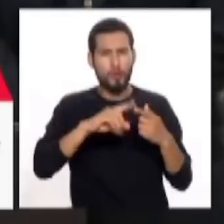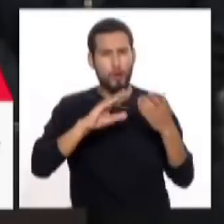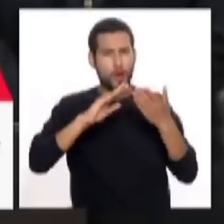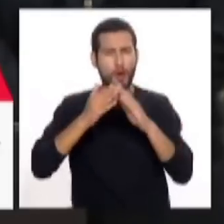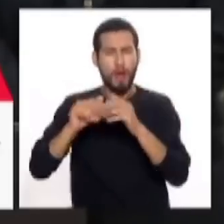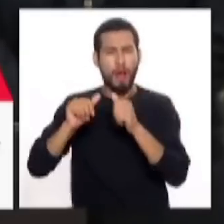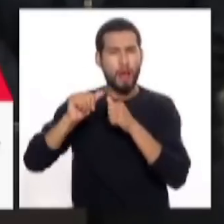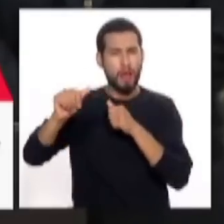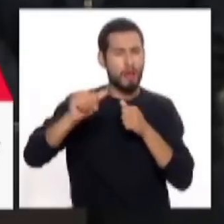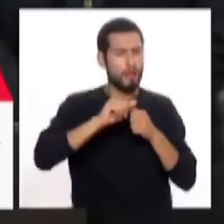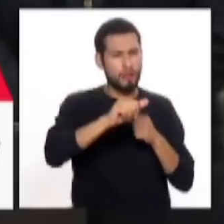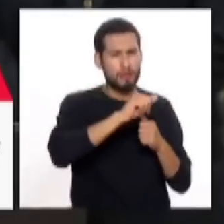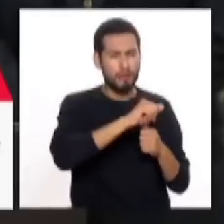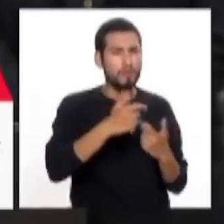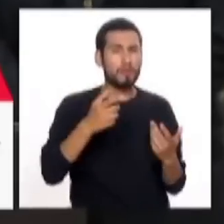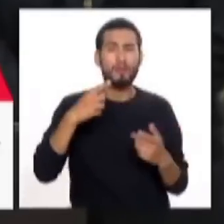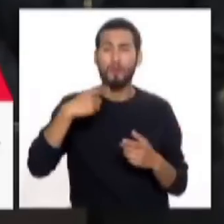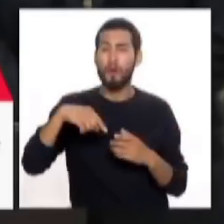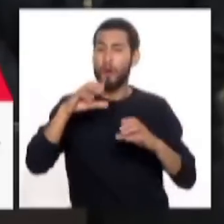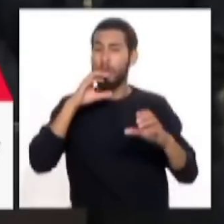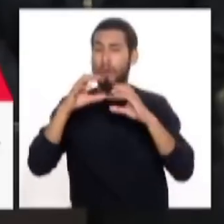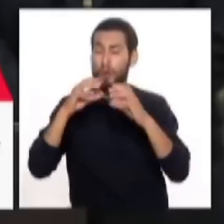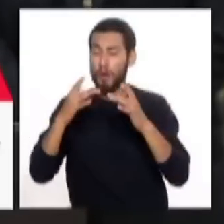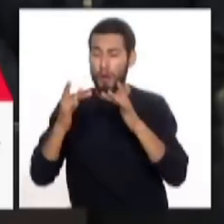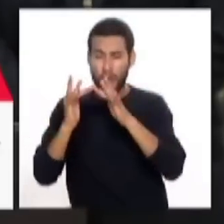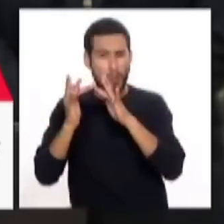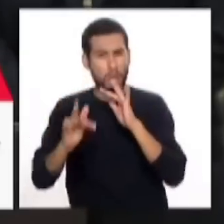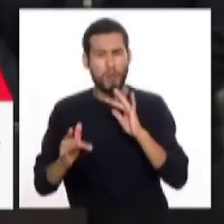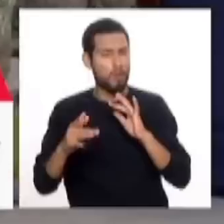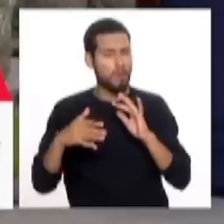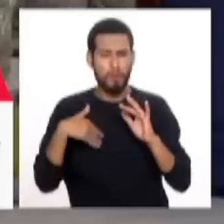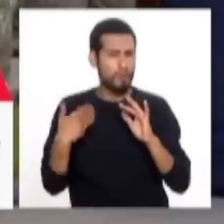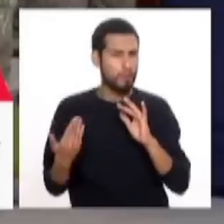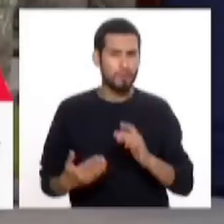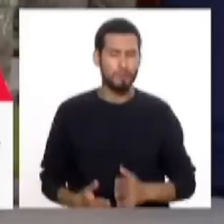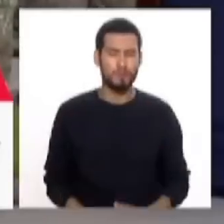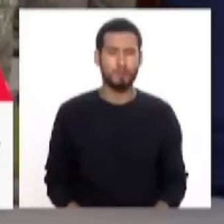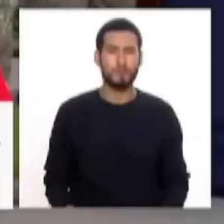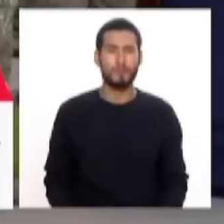aisladas, donde las vías de comunicación son inhóspitas.